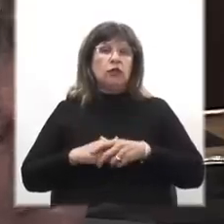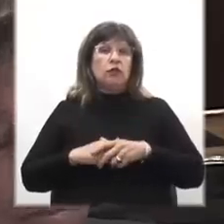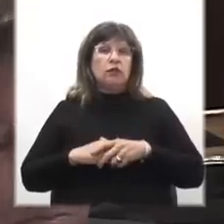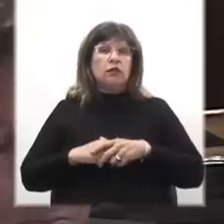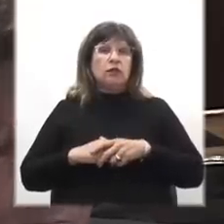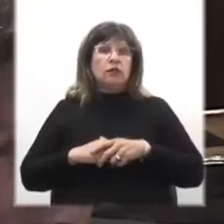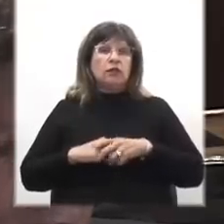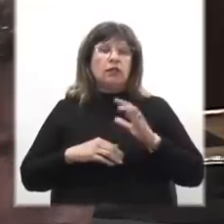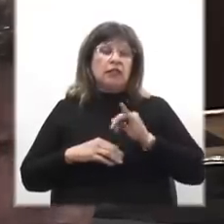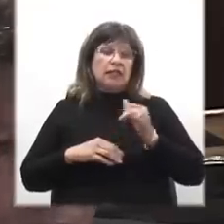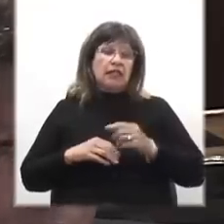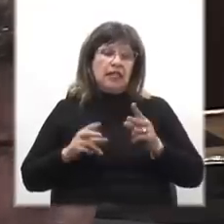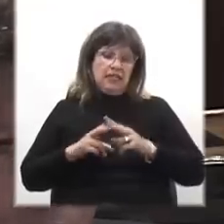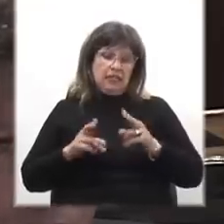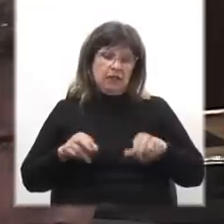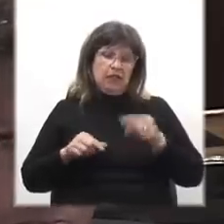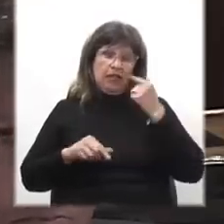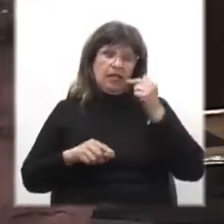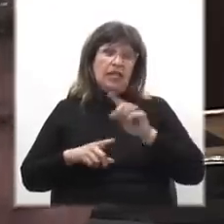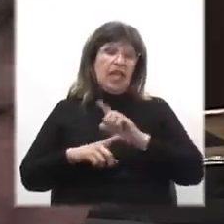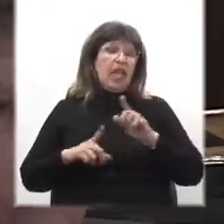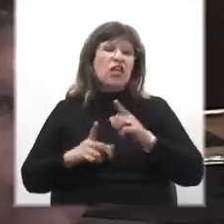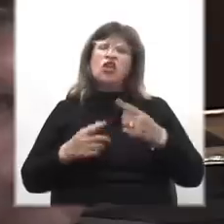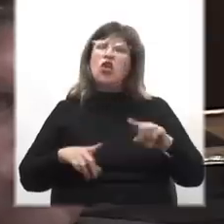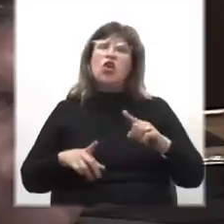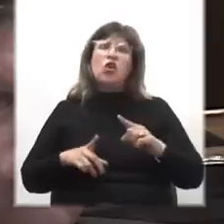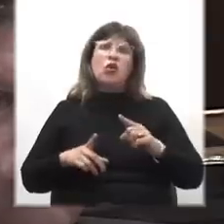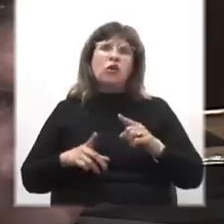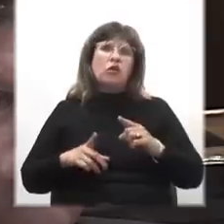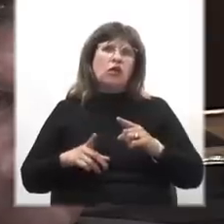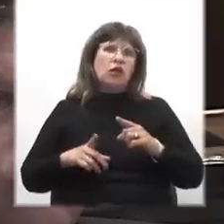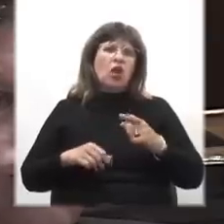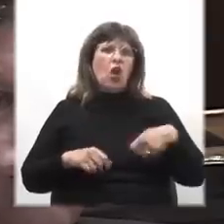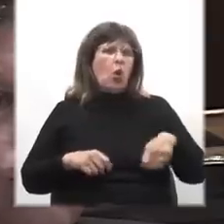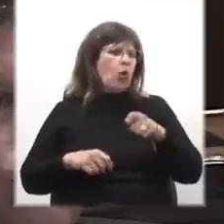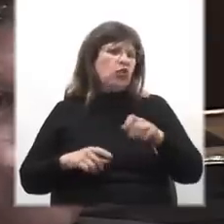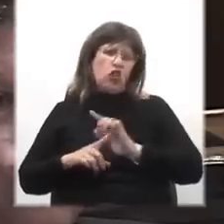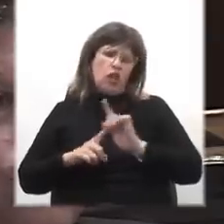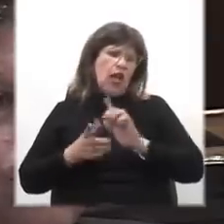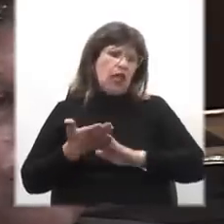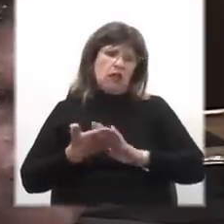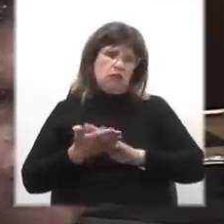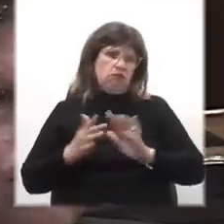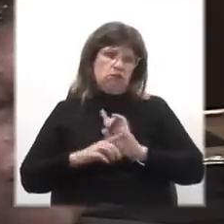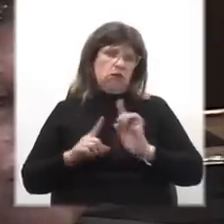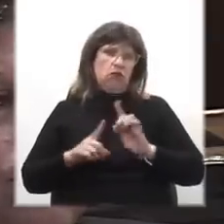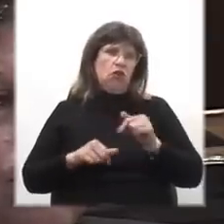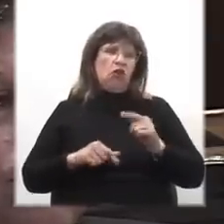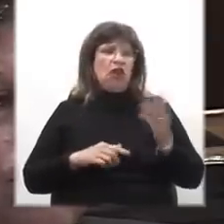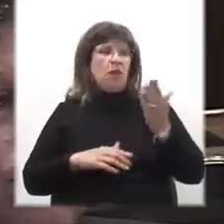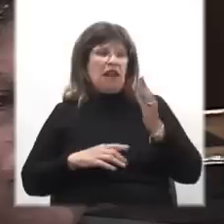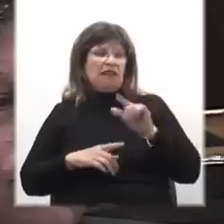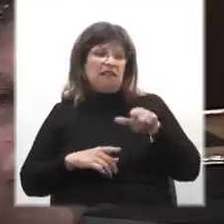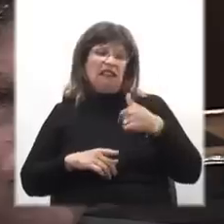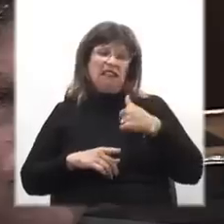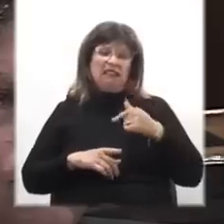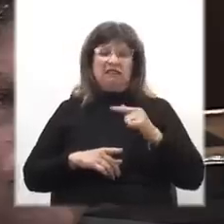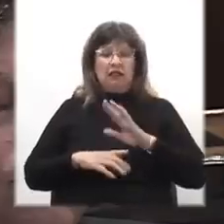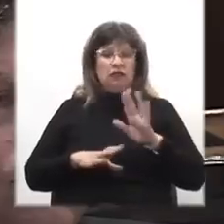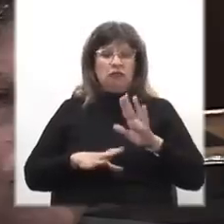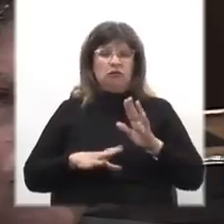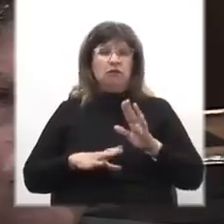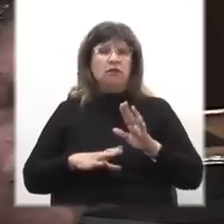Tenían ese plazo y ahí no había incumplimiento de contrato, nada que nos van a hacer juicio ni nada por el estilo con esas amenazas truchas que nos hacen. Porque